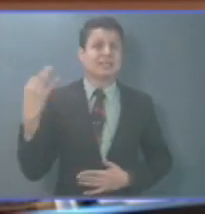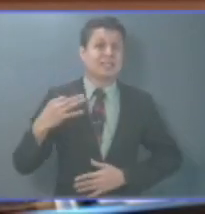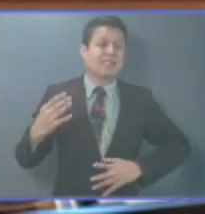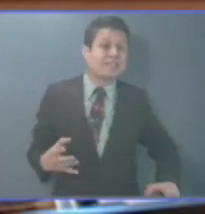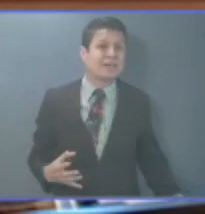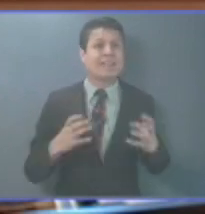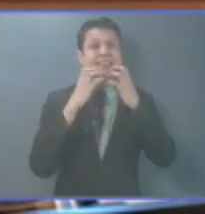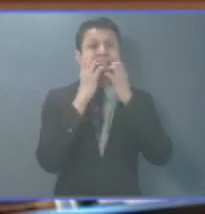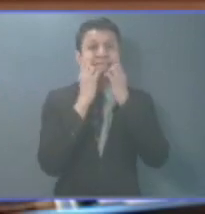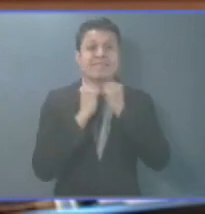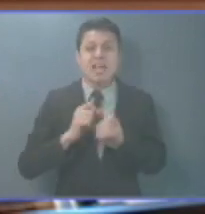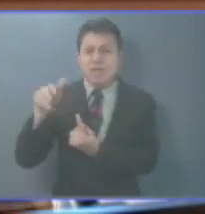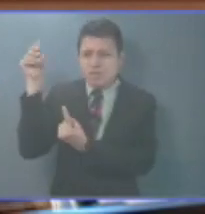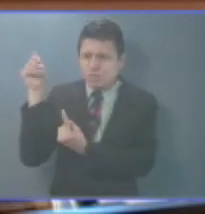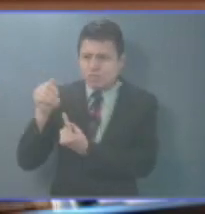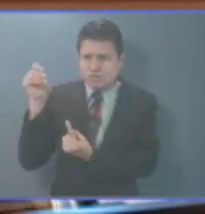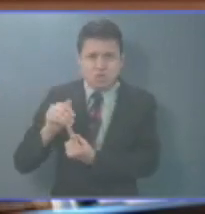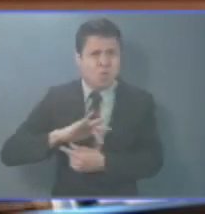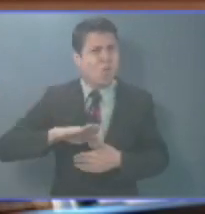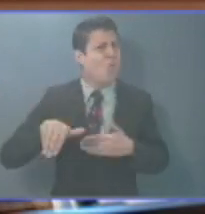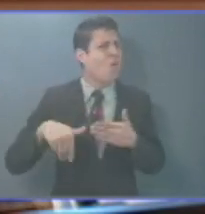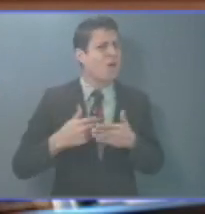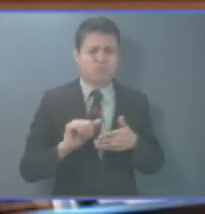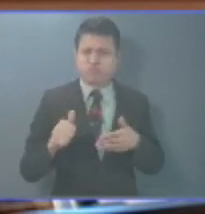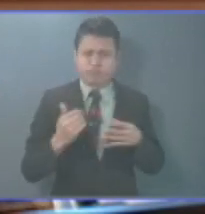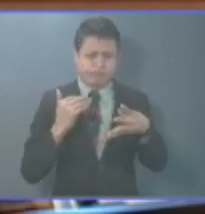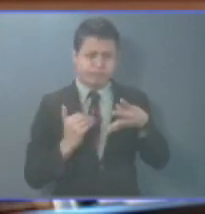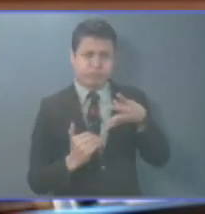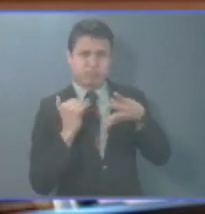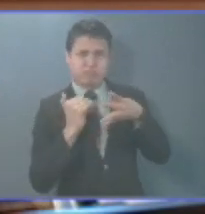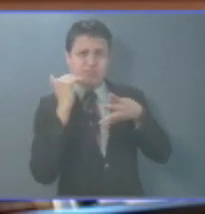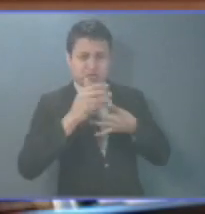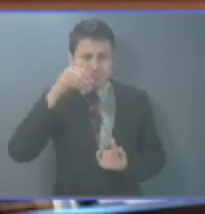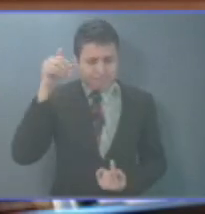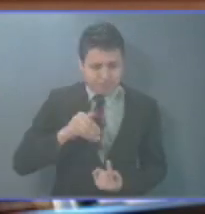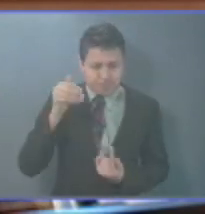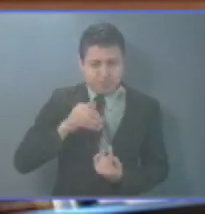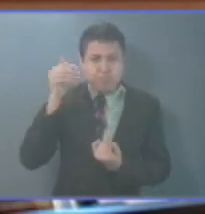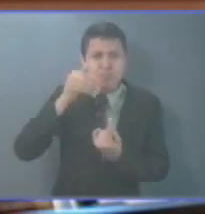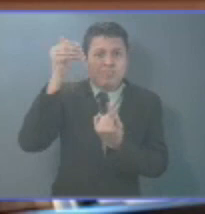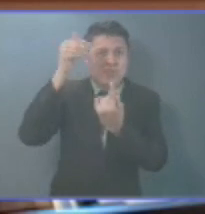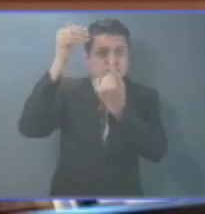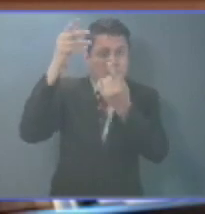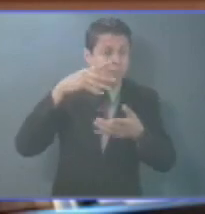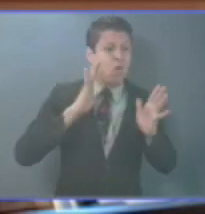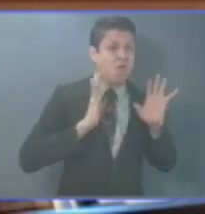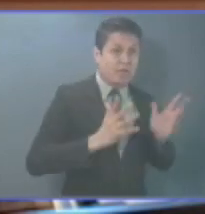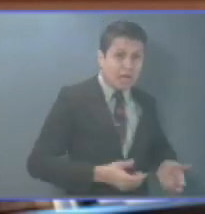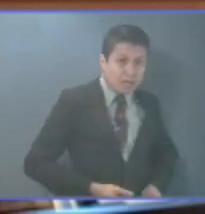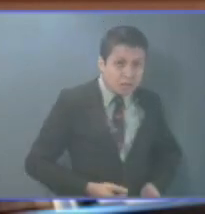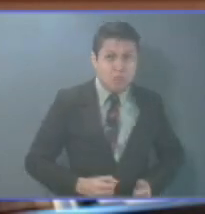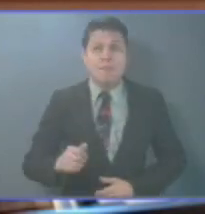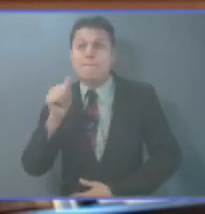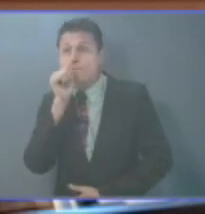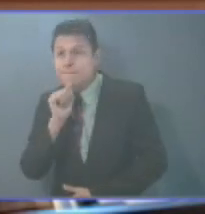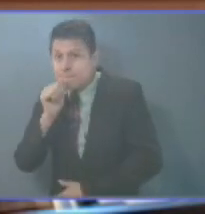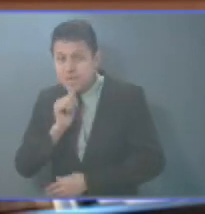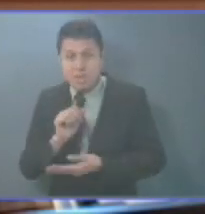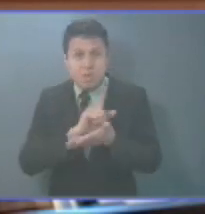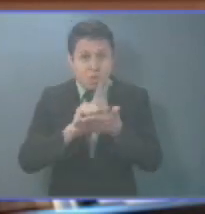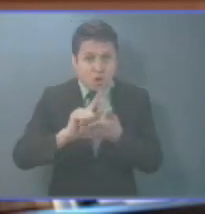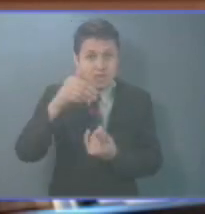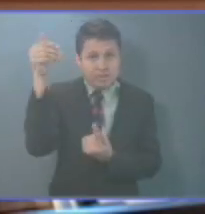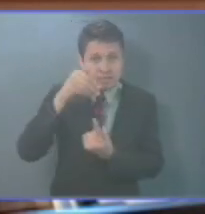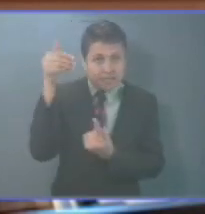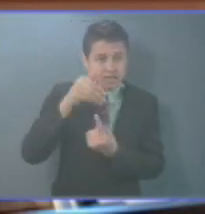educación inclusiva en todos los niveles del sistema educativo regular, tanto del sector público como del privado, debiendo implementar la